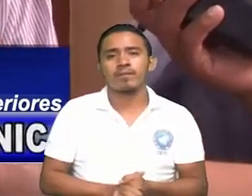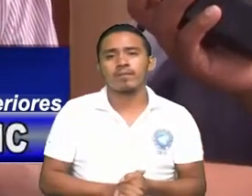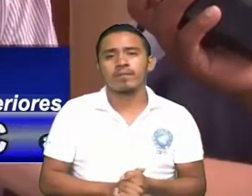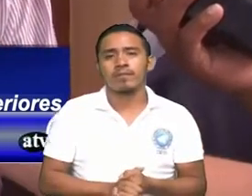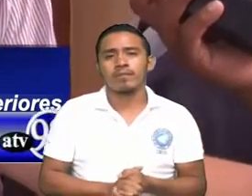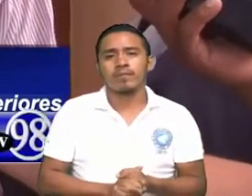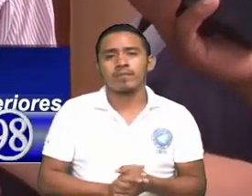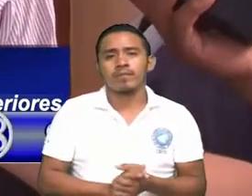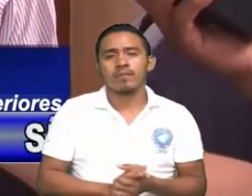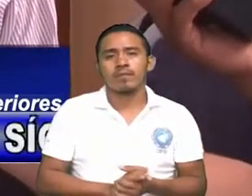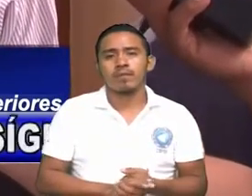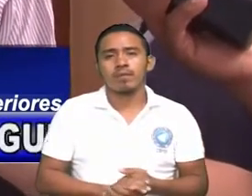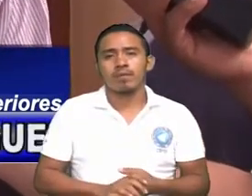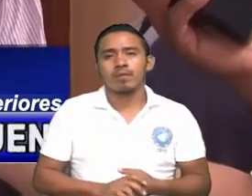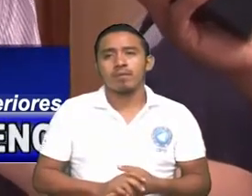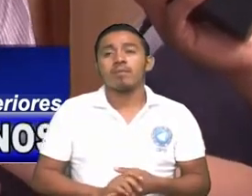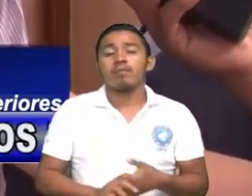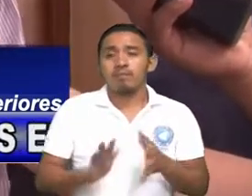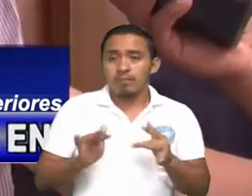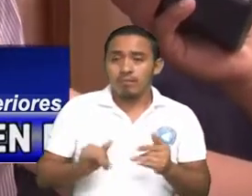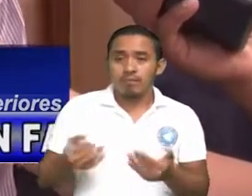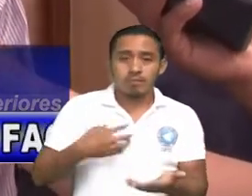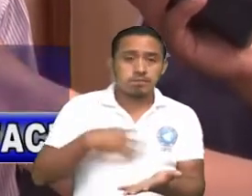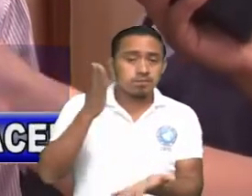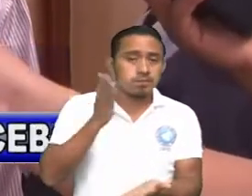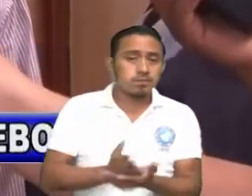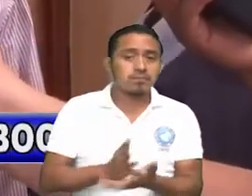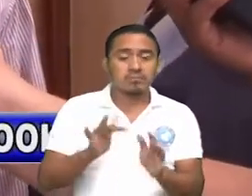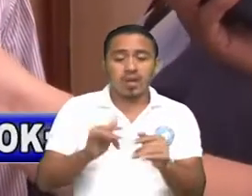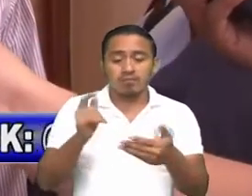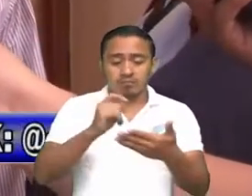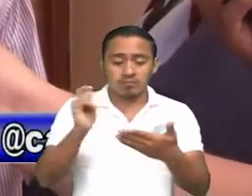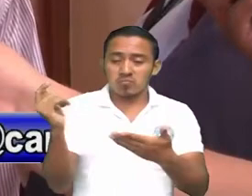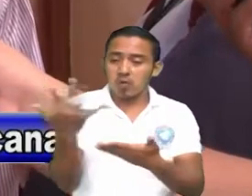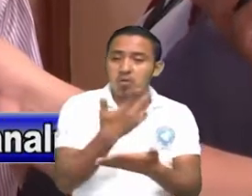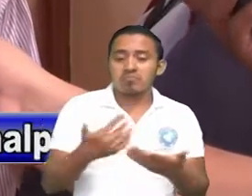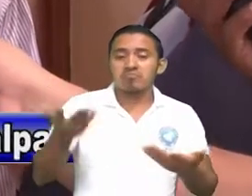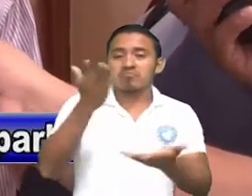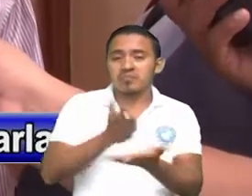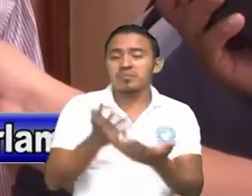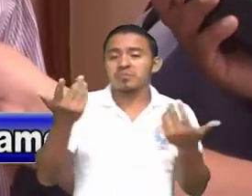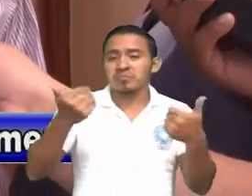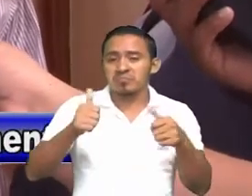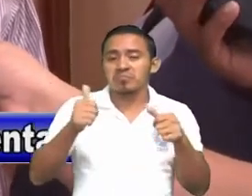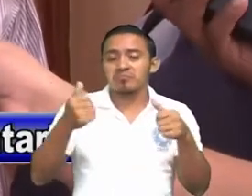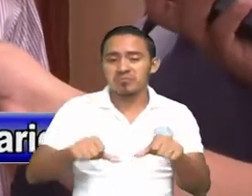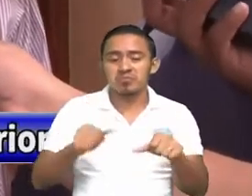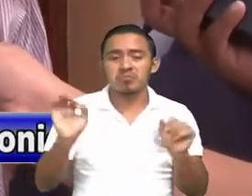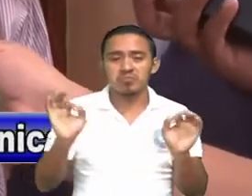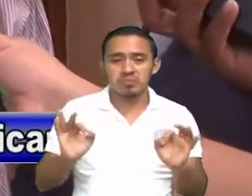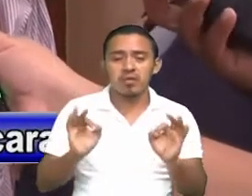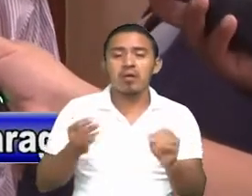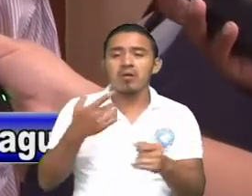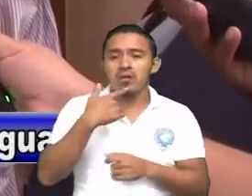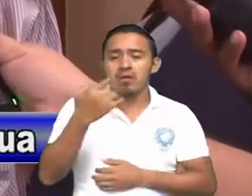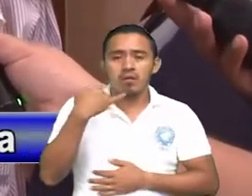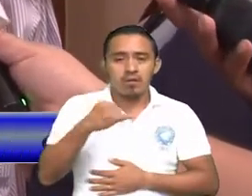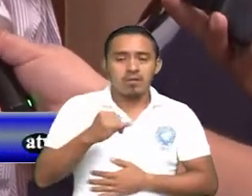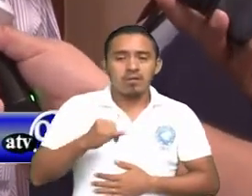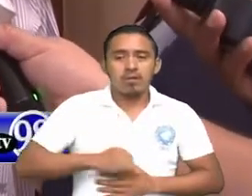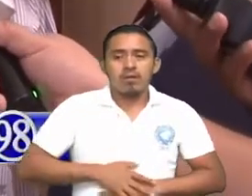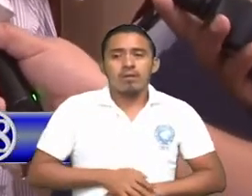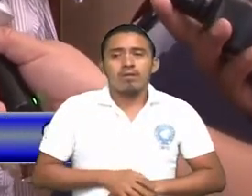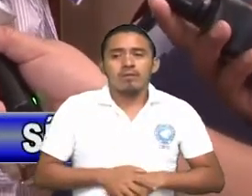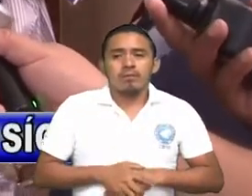¿verdad? Y hemos hecho un dictamen de mayoría. Un dictamen de mayoría favorable a